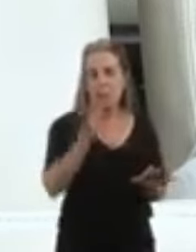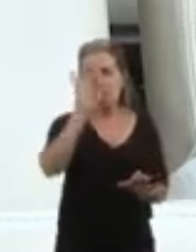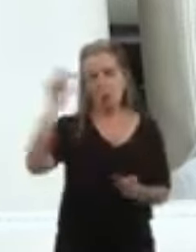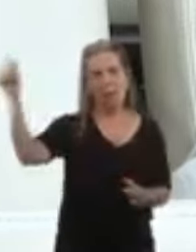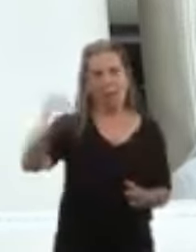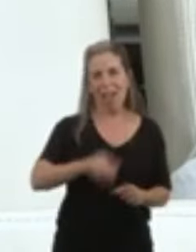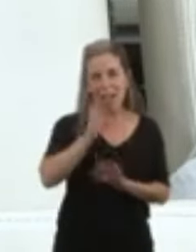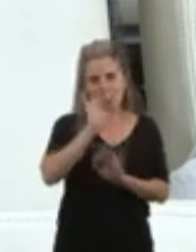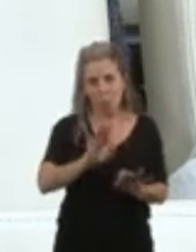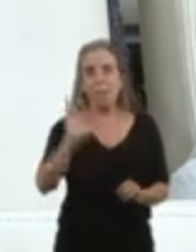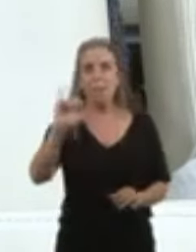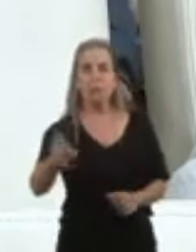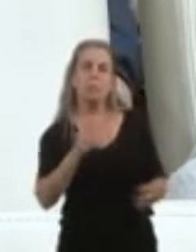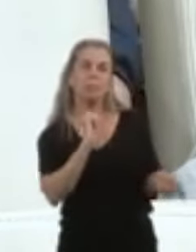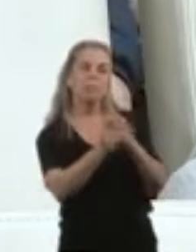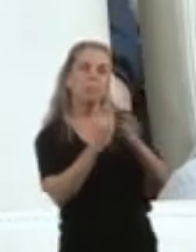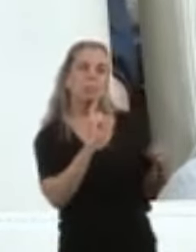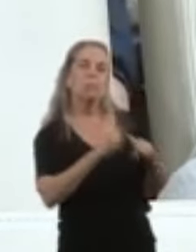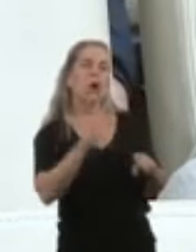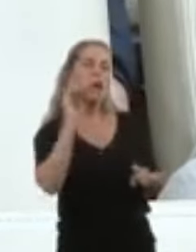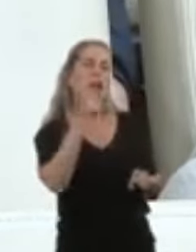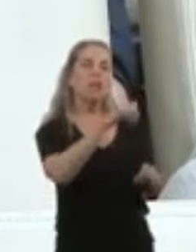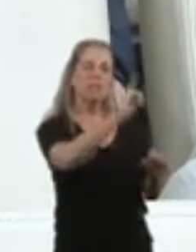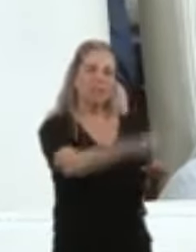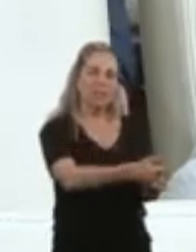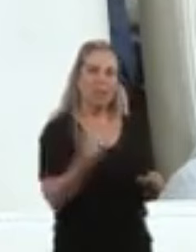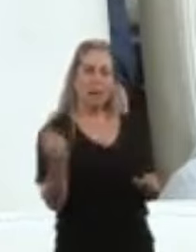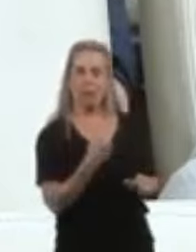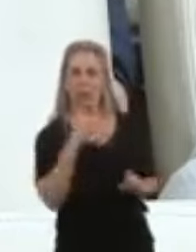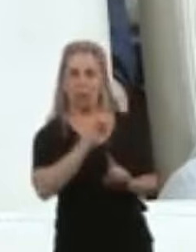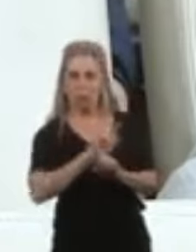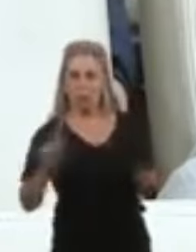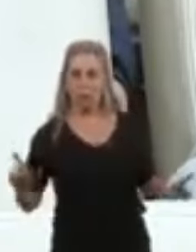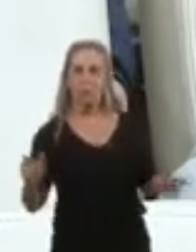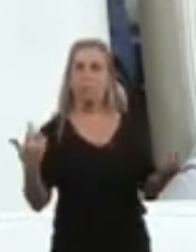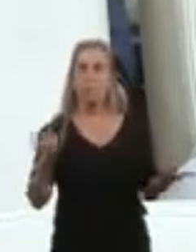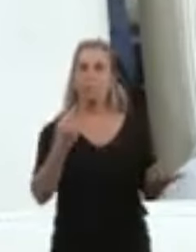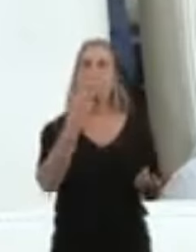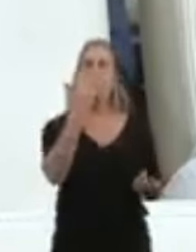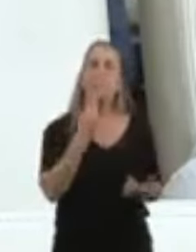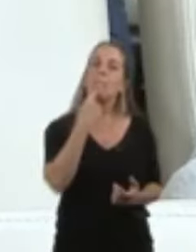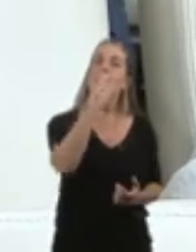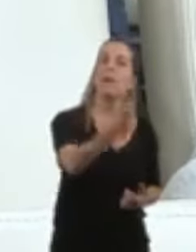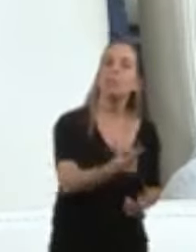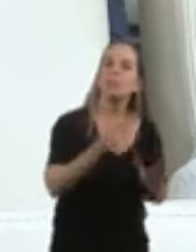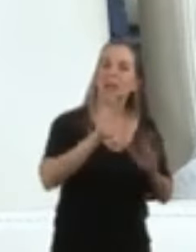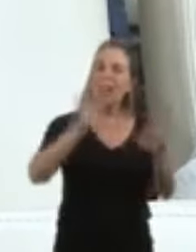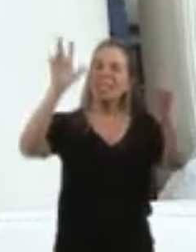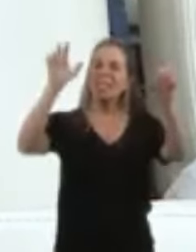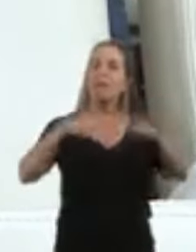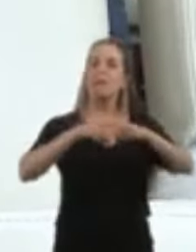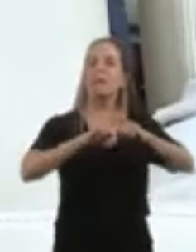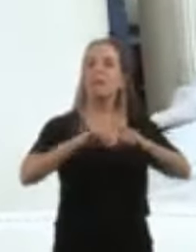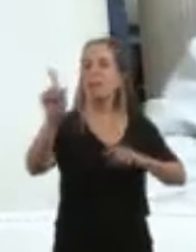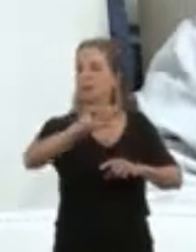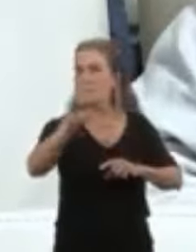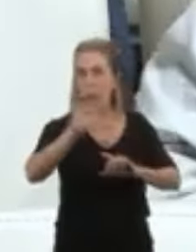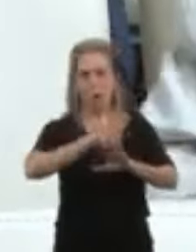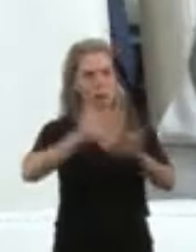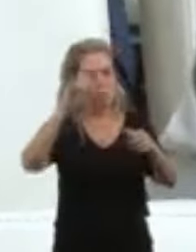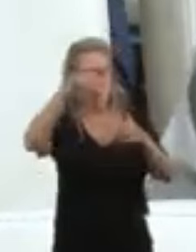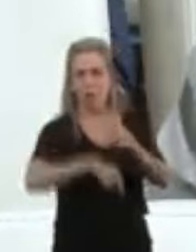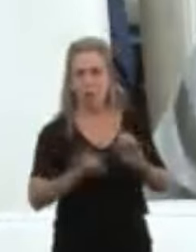una radio pero me gustaría obviamente profundizar con usted no entrar en términos absolutamente técnicos por